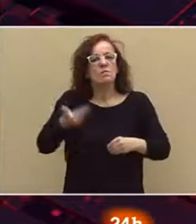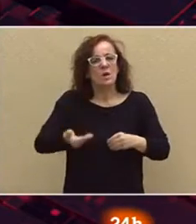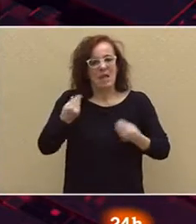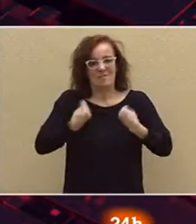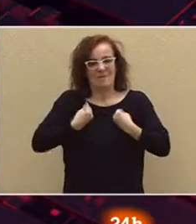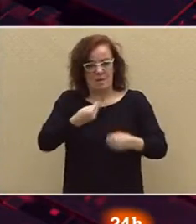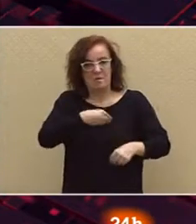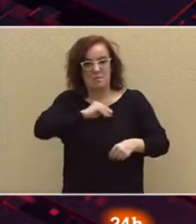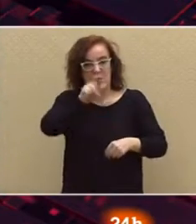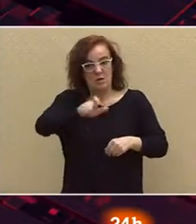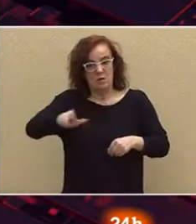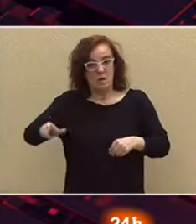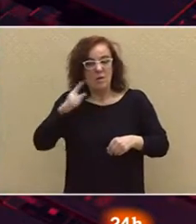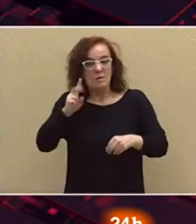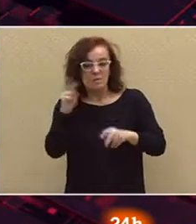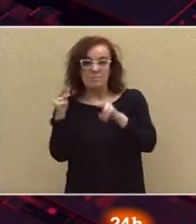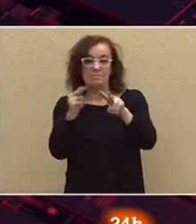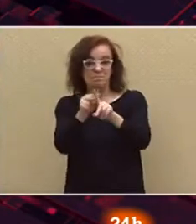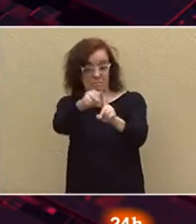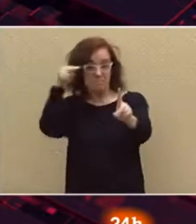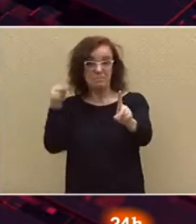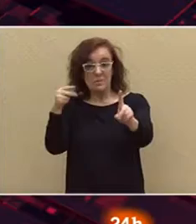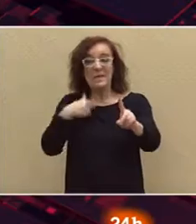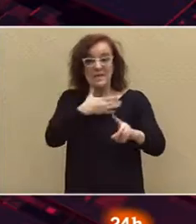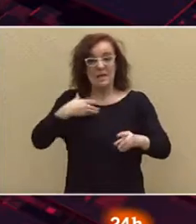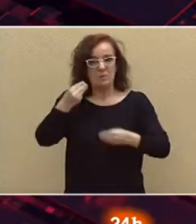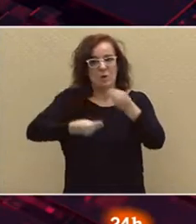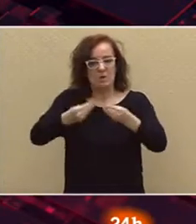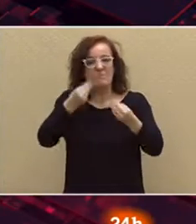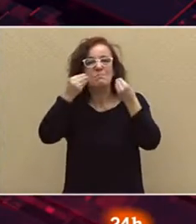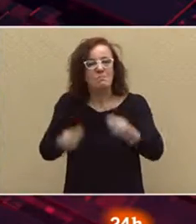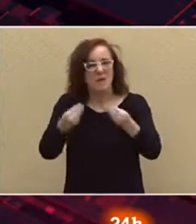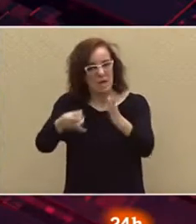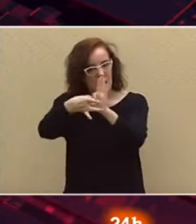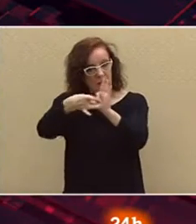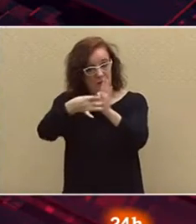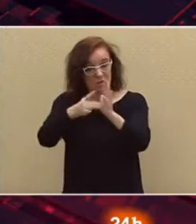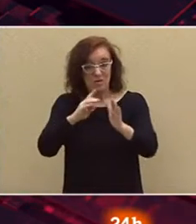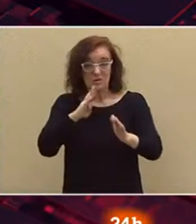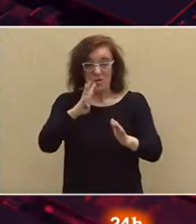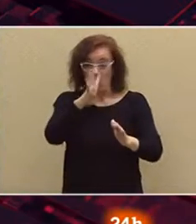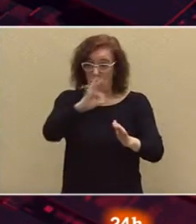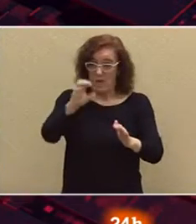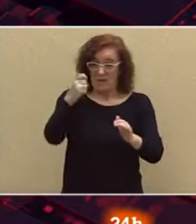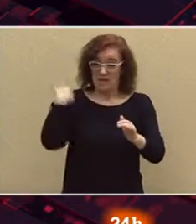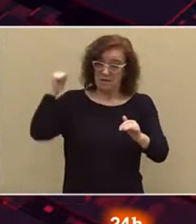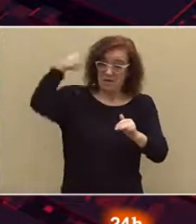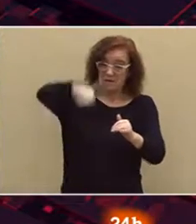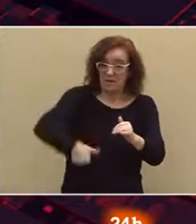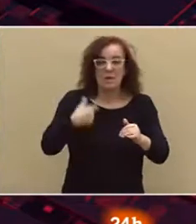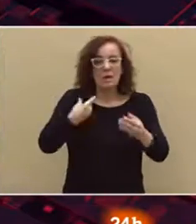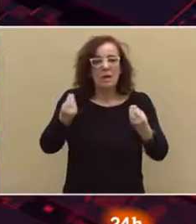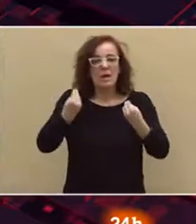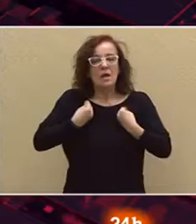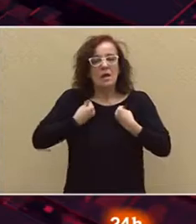que conviene mirar en perspectiva si queremos apreciarla bien. En estos 4 decenios, nuestra esperanza de vida se ha elevado hasta